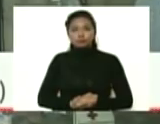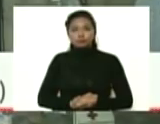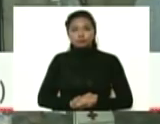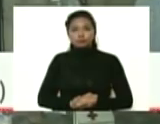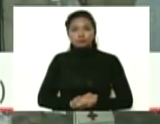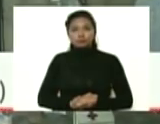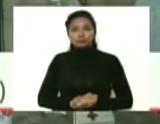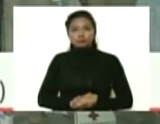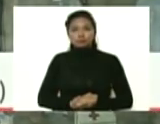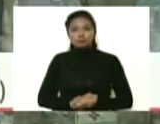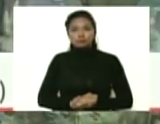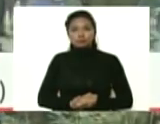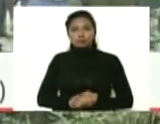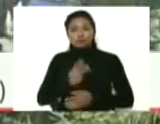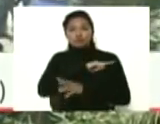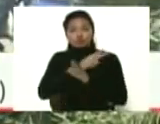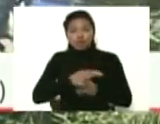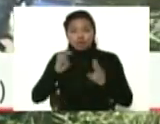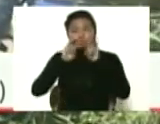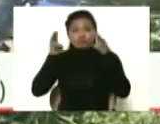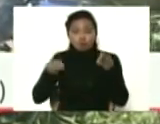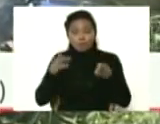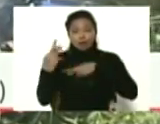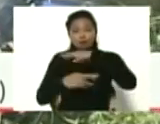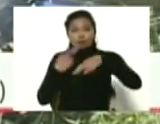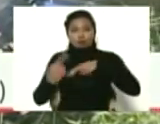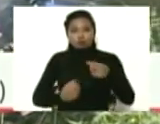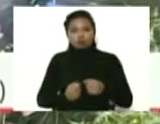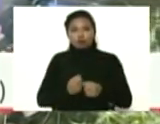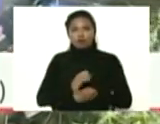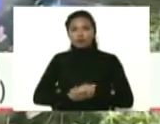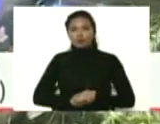a fortalecer este método creado en revolución,